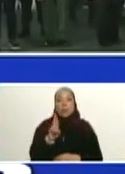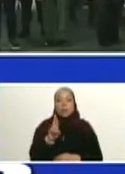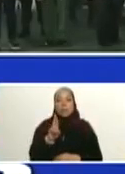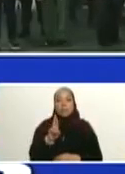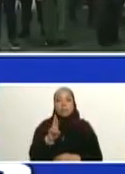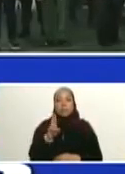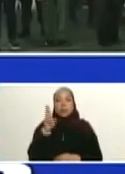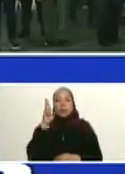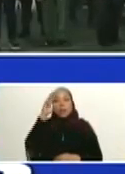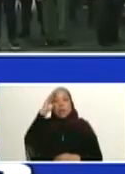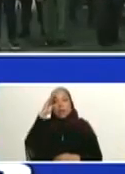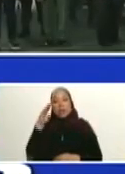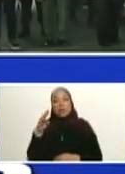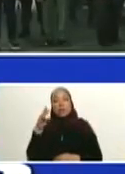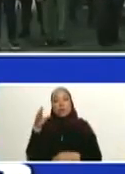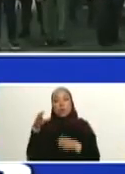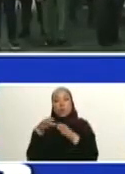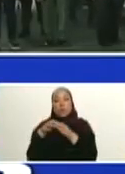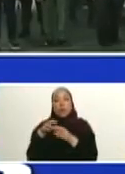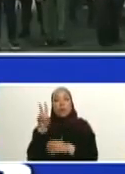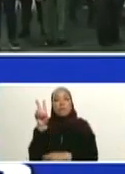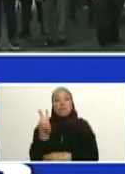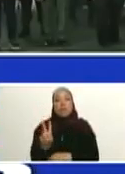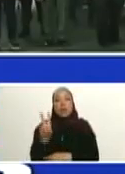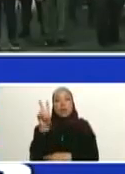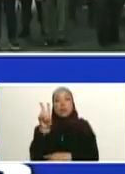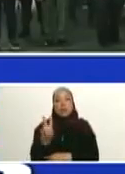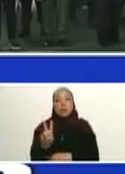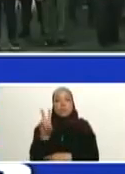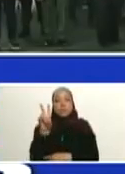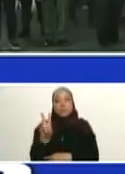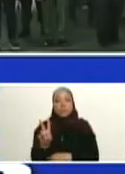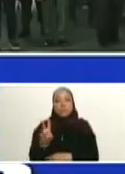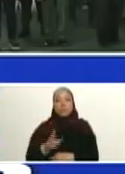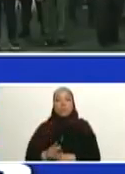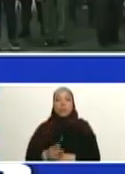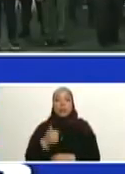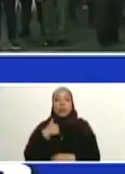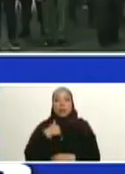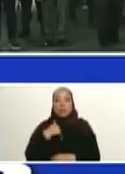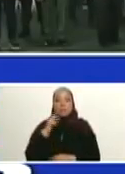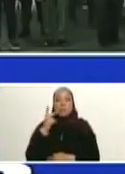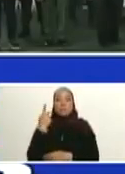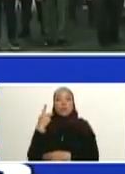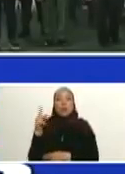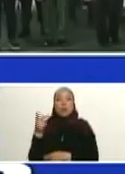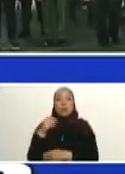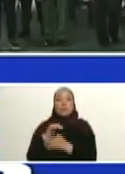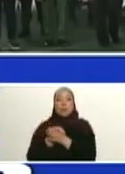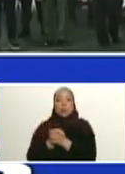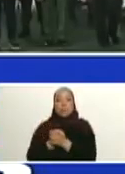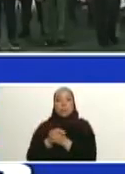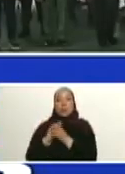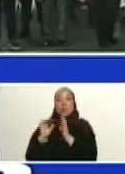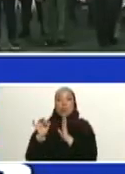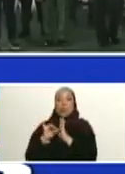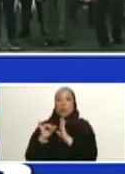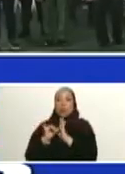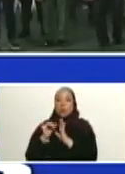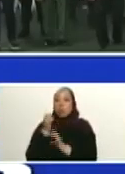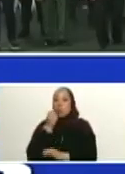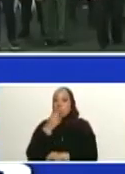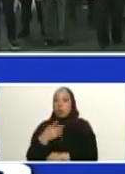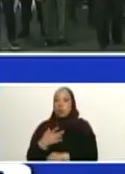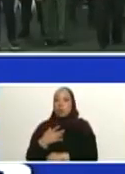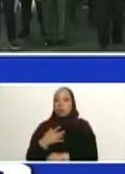Piar, allá en Longaray, mi zona, mi parroquia, mis vecinos. Bueno, vamos a darle